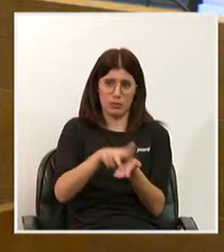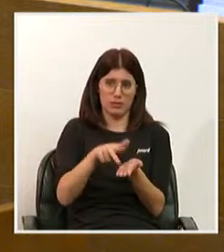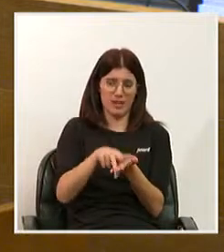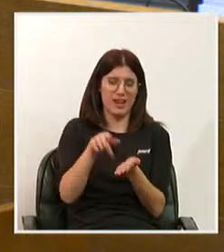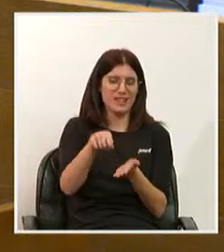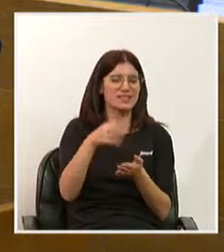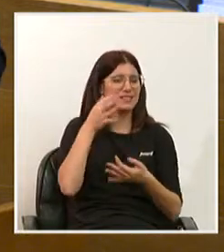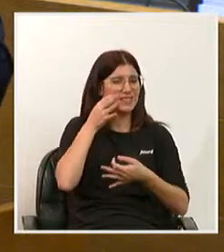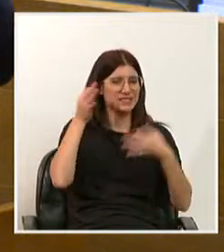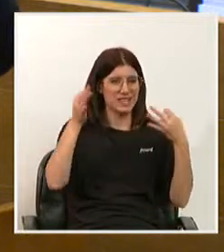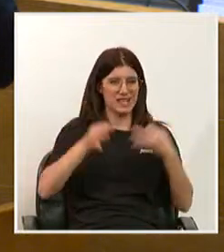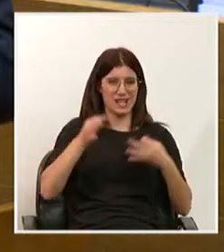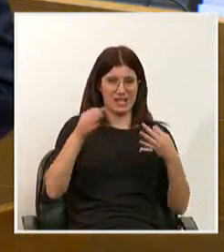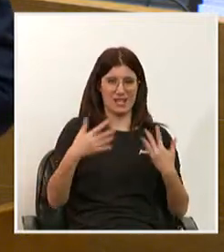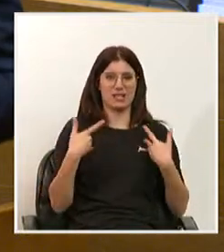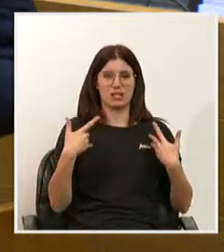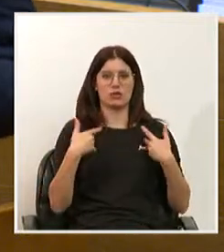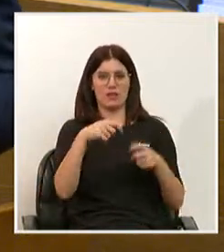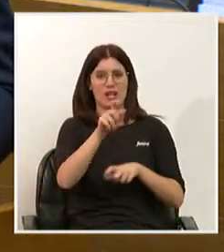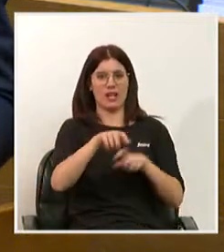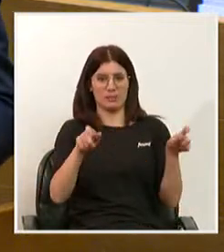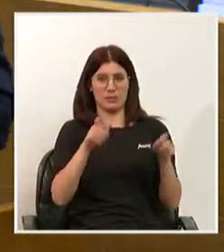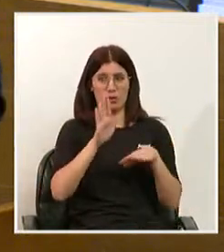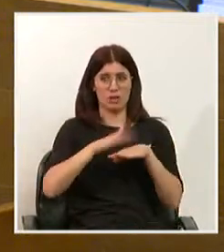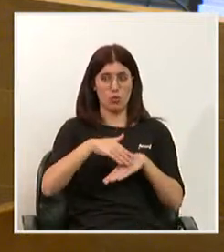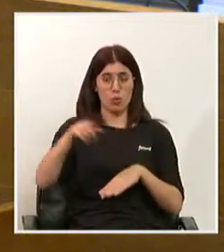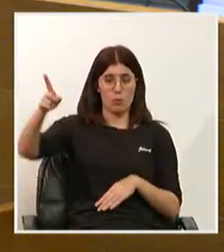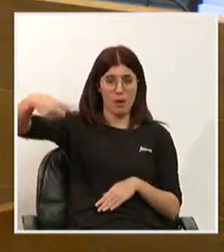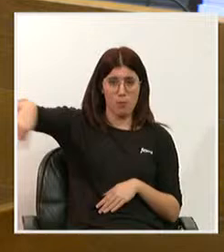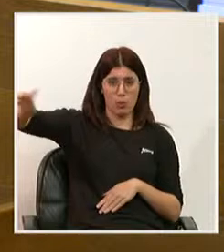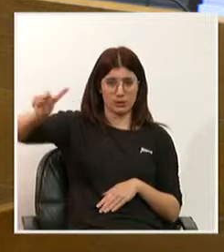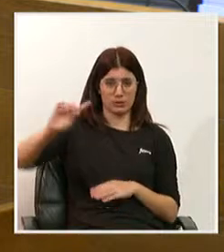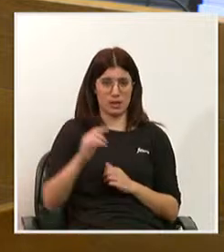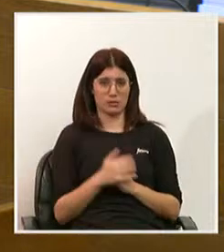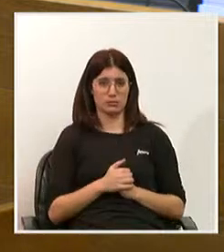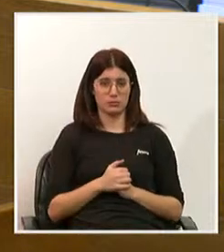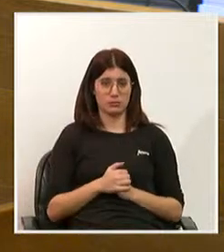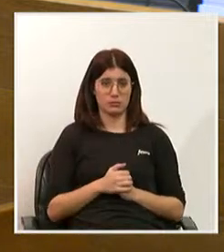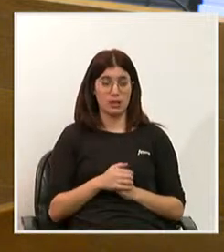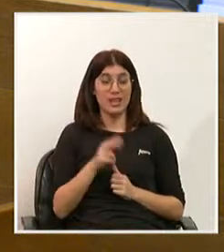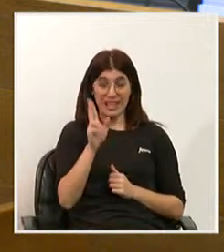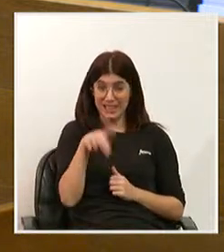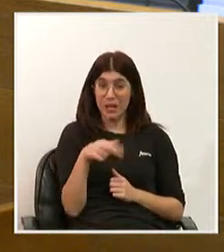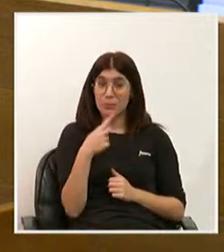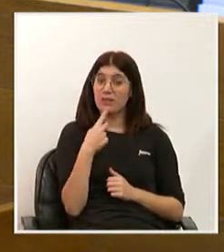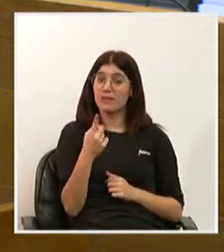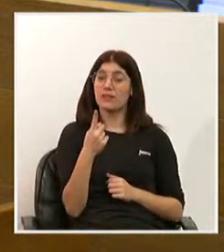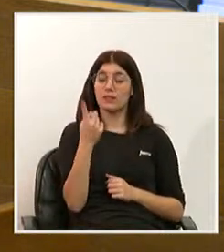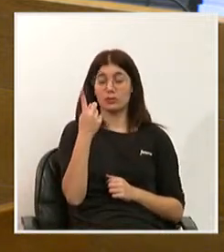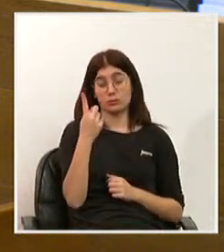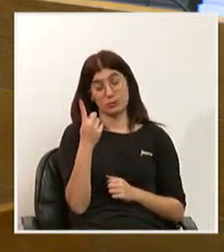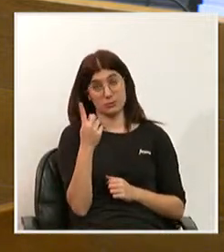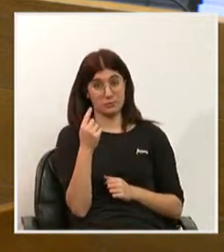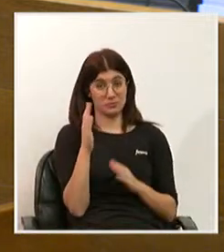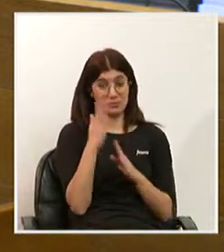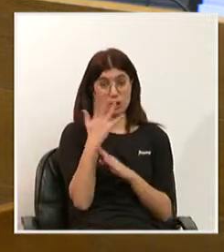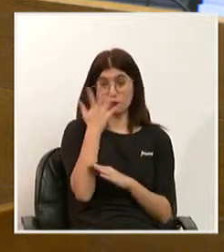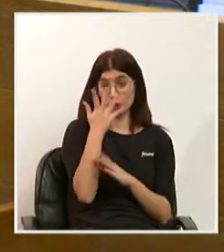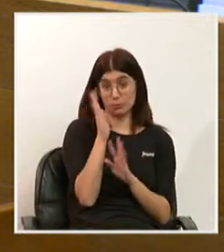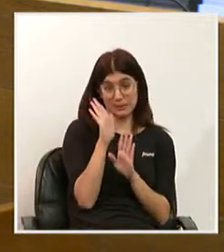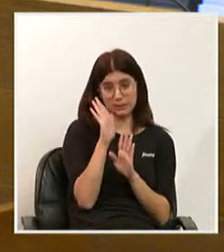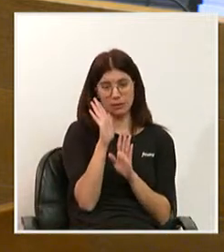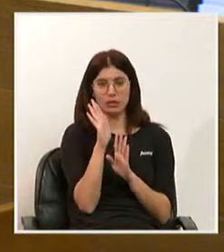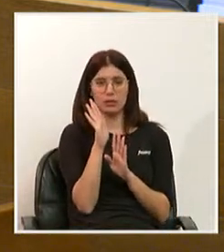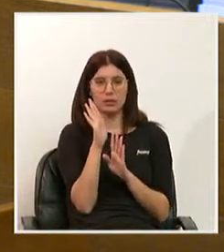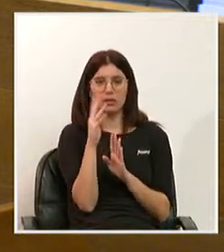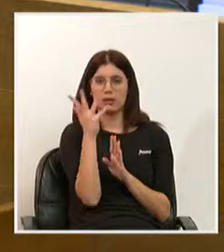realidad que sufren los ciudadanos y es culpa de sus políticas también vertieron ustedes una sombra de de sospecha sobre